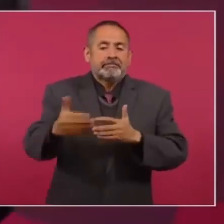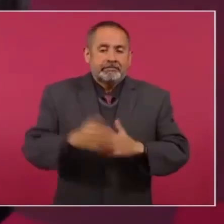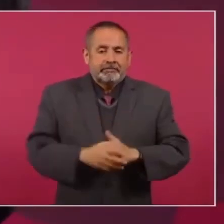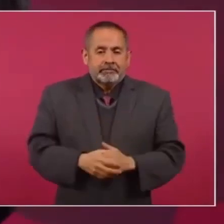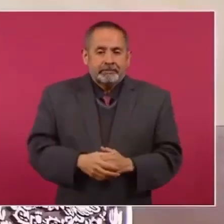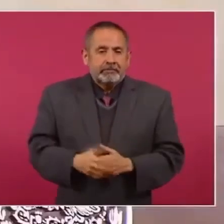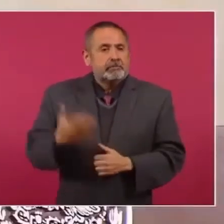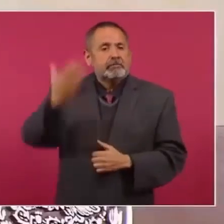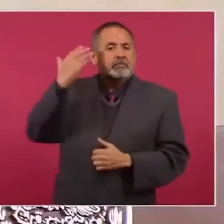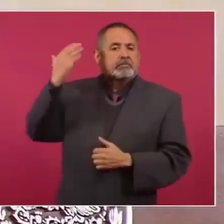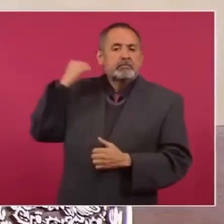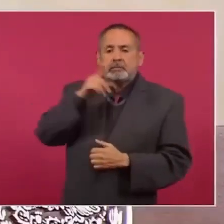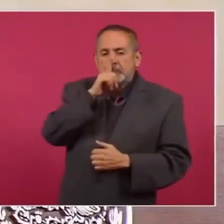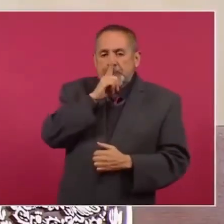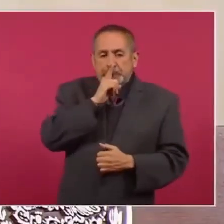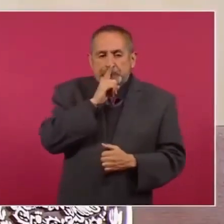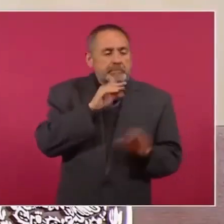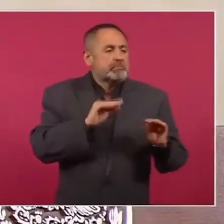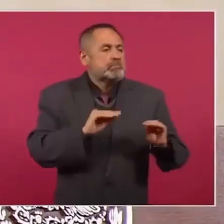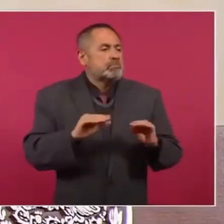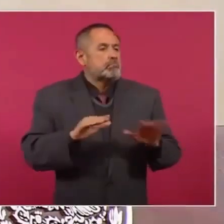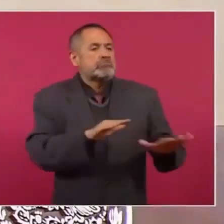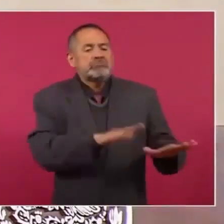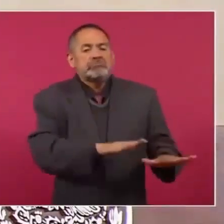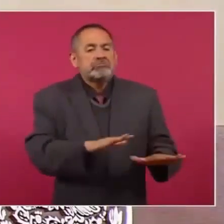Eso no pasaba antes.